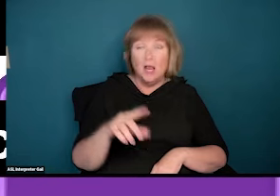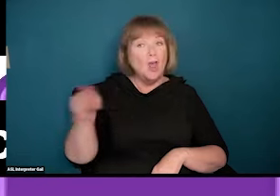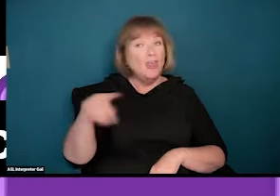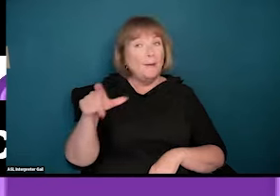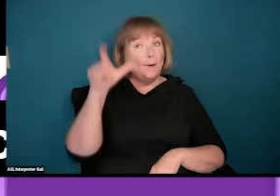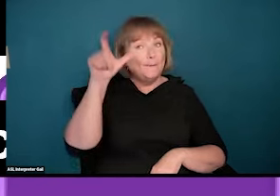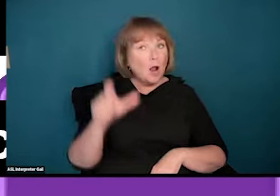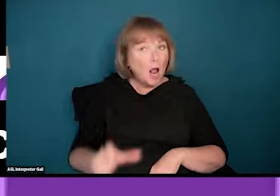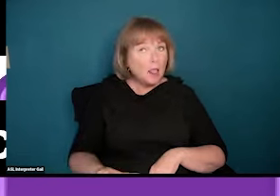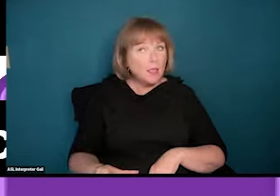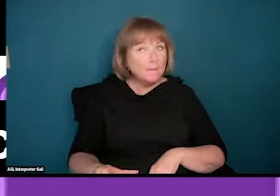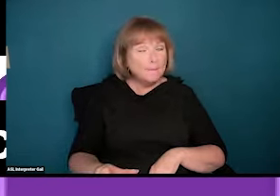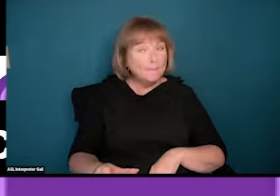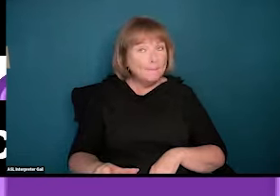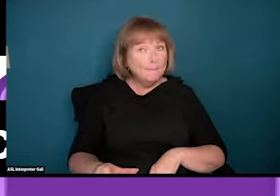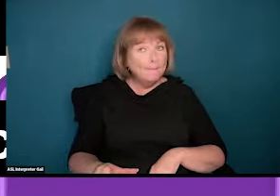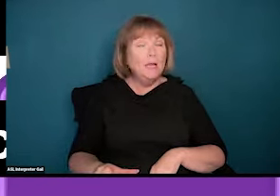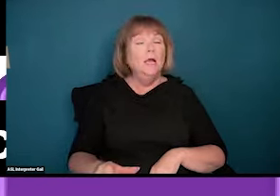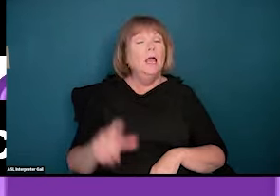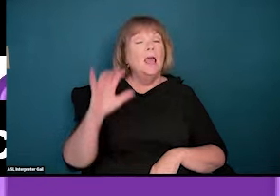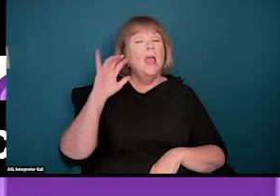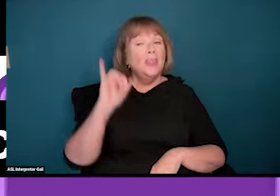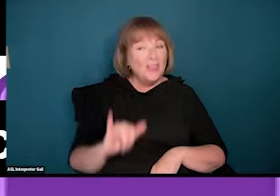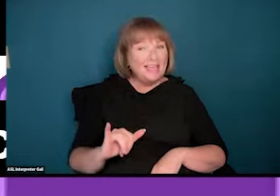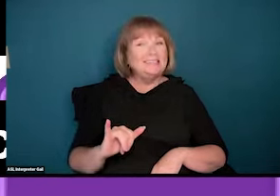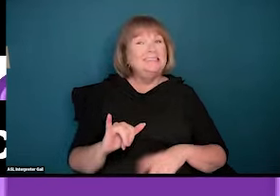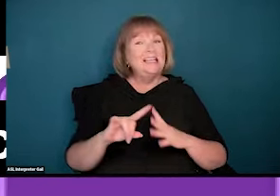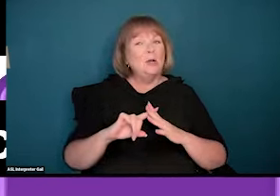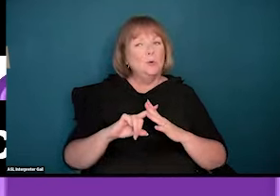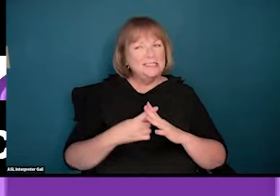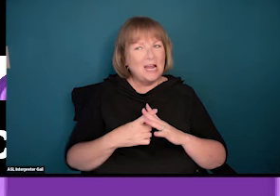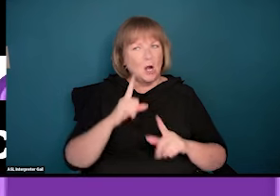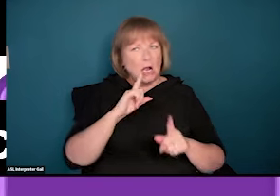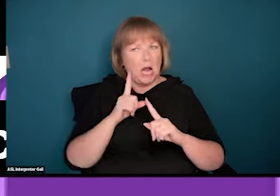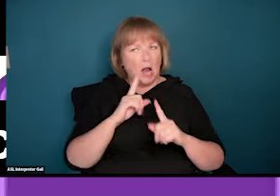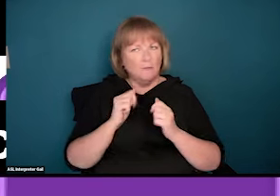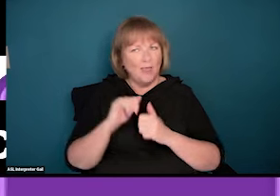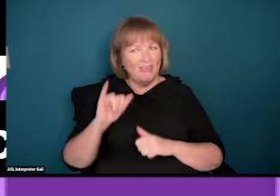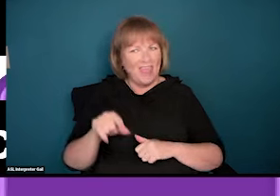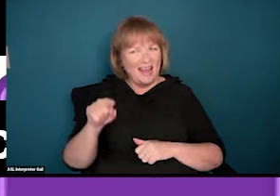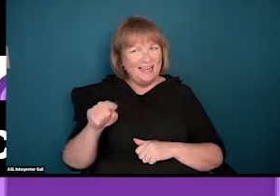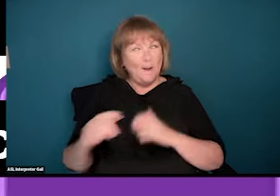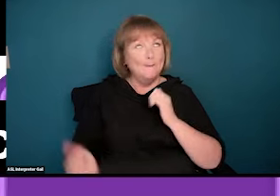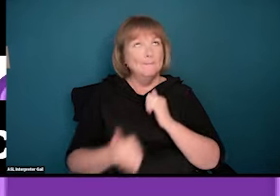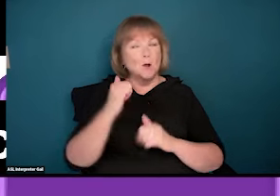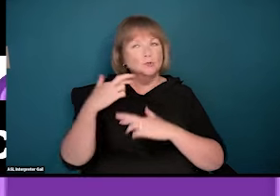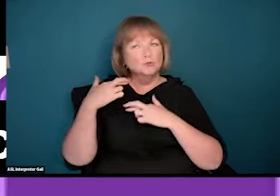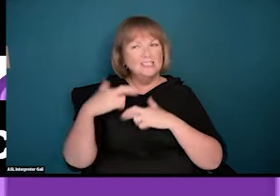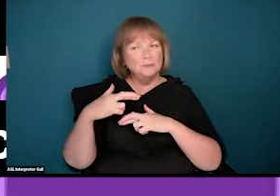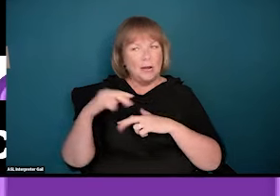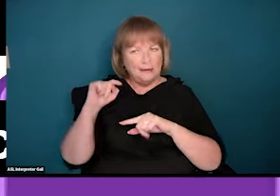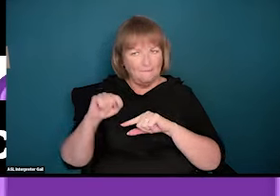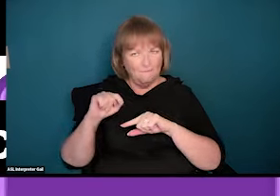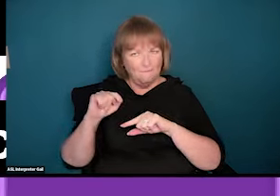quitar a un guardián una vez esta persona ya haya sido declarada por la corte por guardián. Entonces,